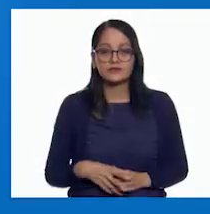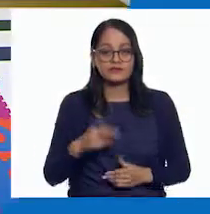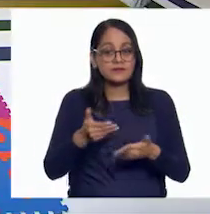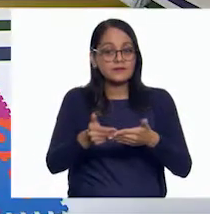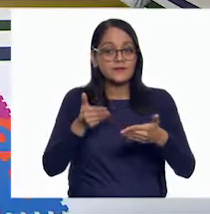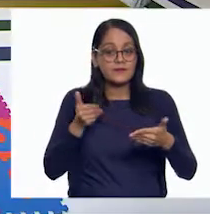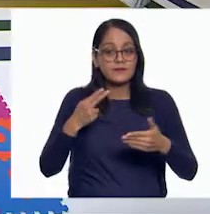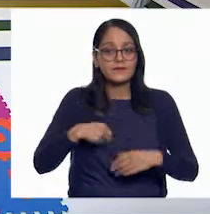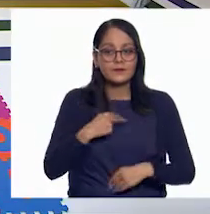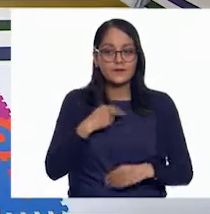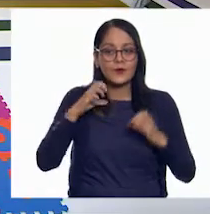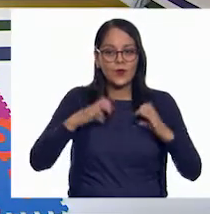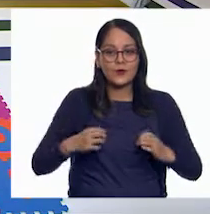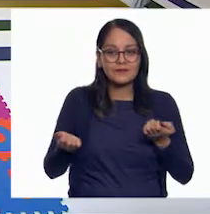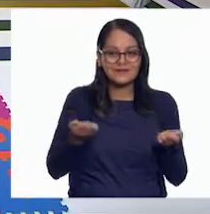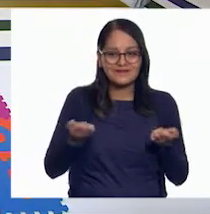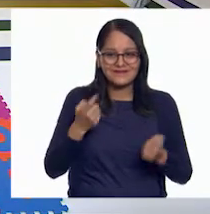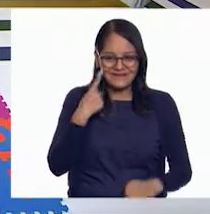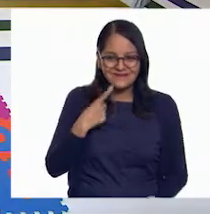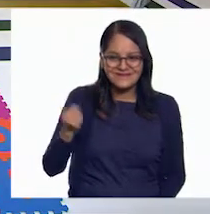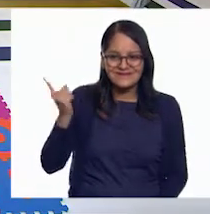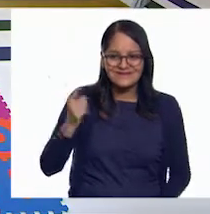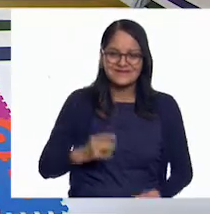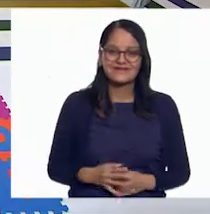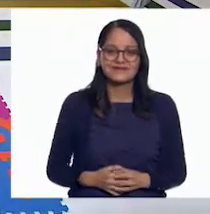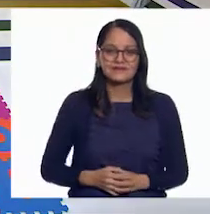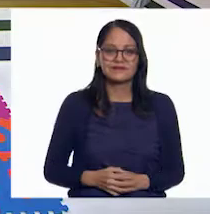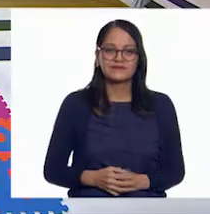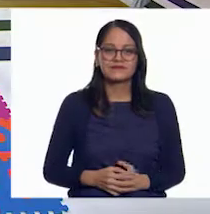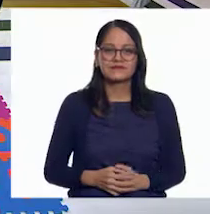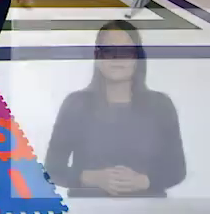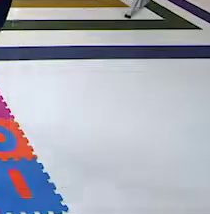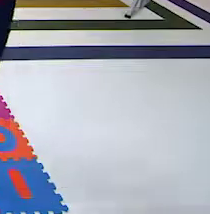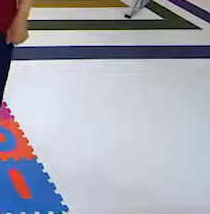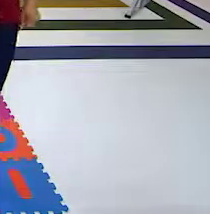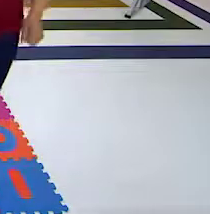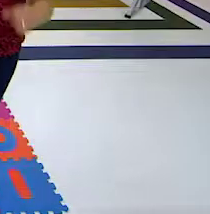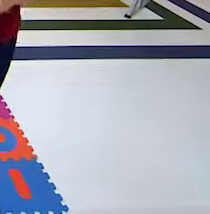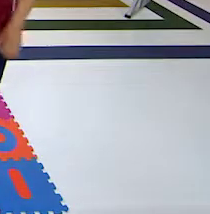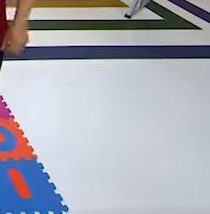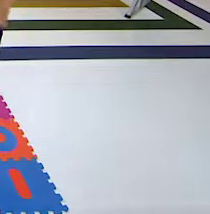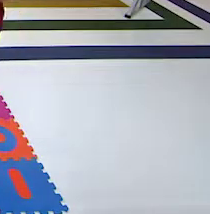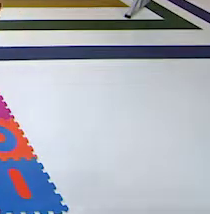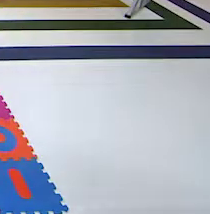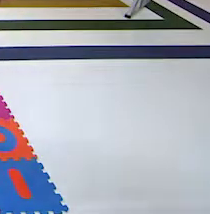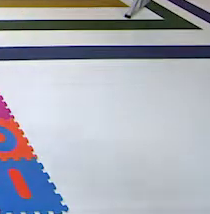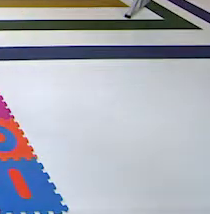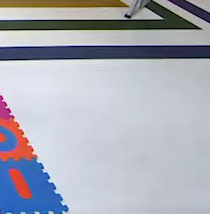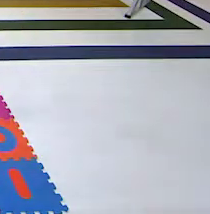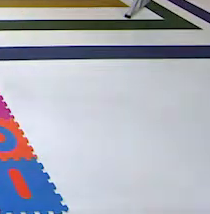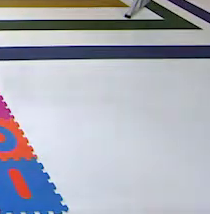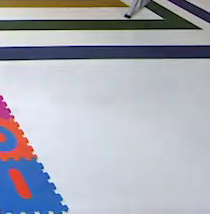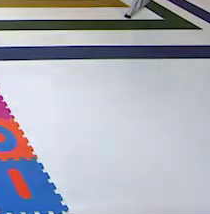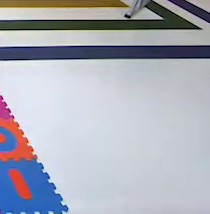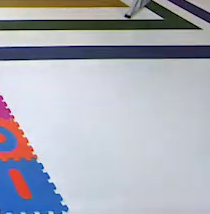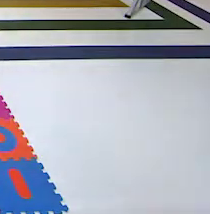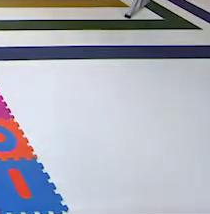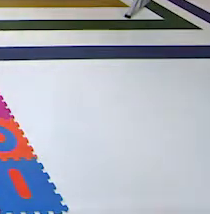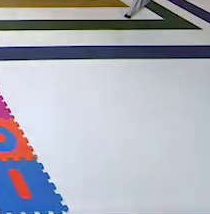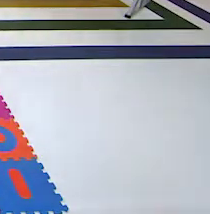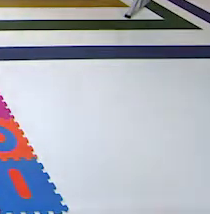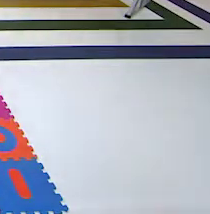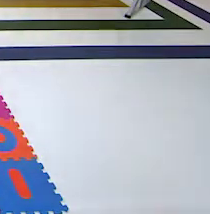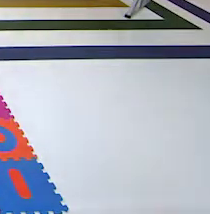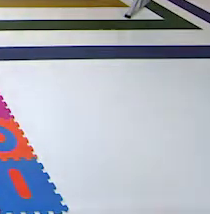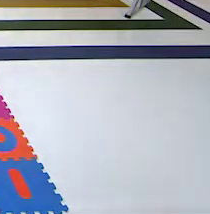Pero antes vamos a movernos un poquito, maestra Lucerito. Ay, ay, ay. Vamos a